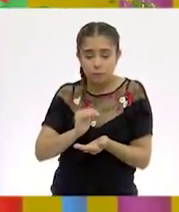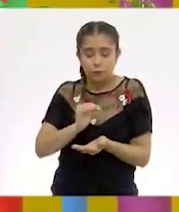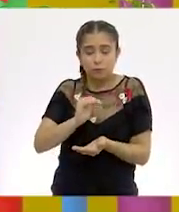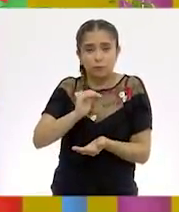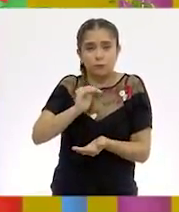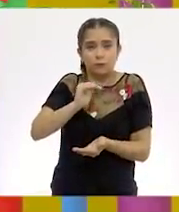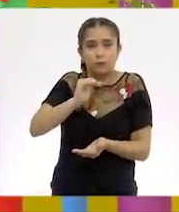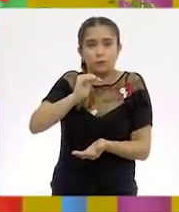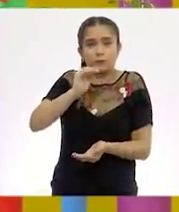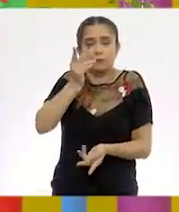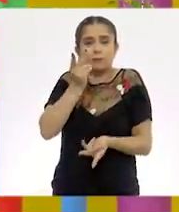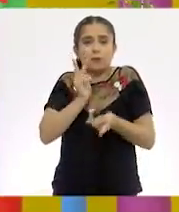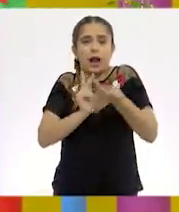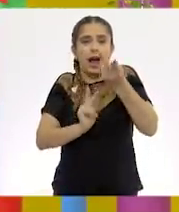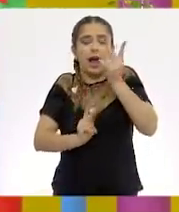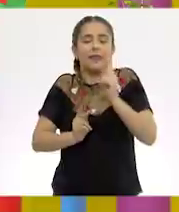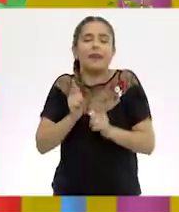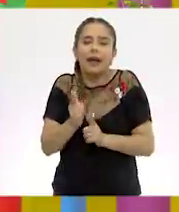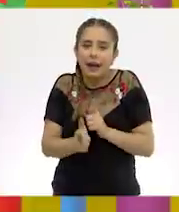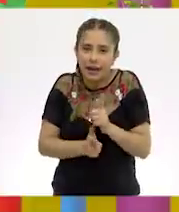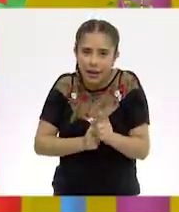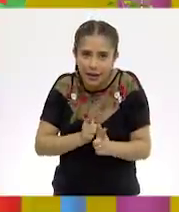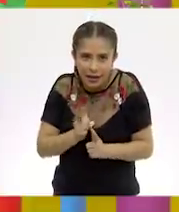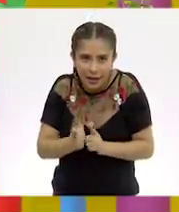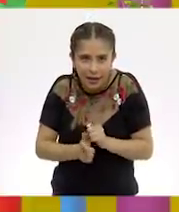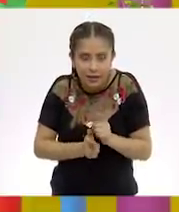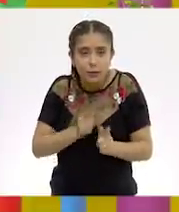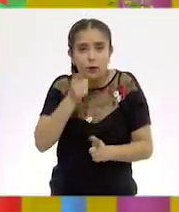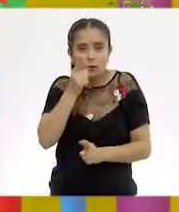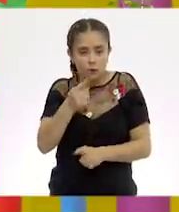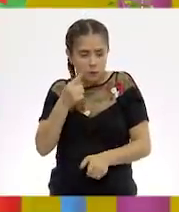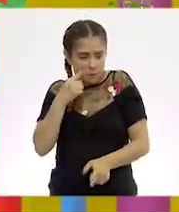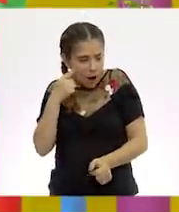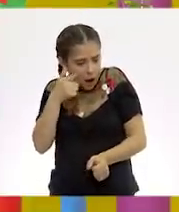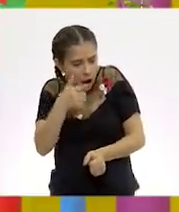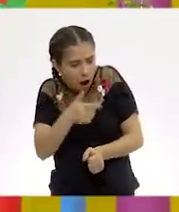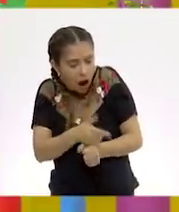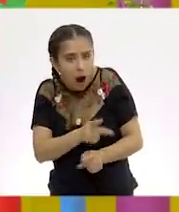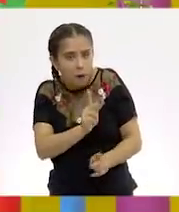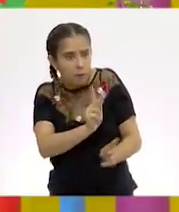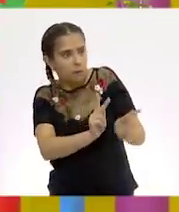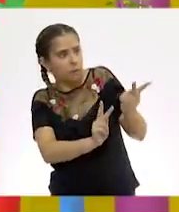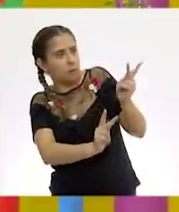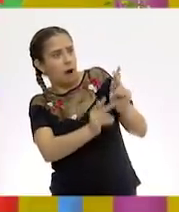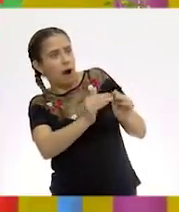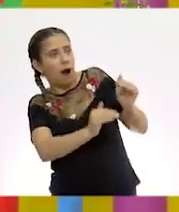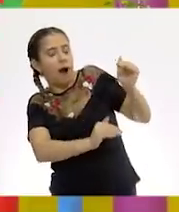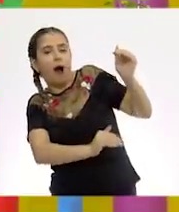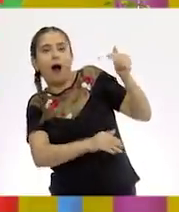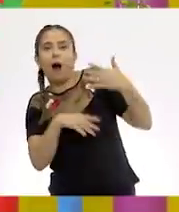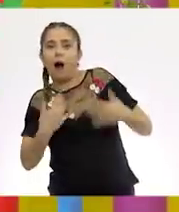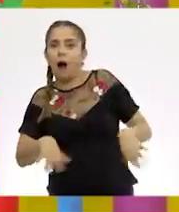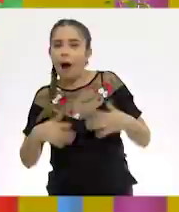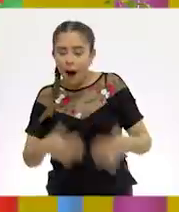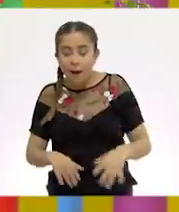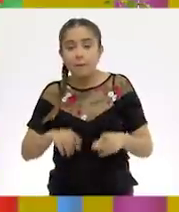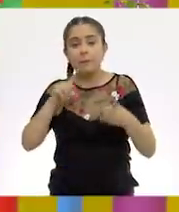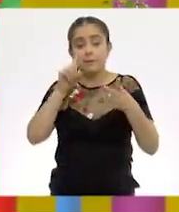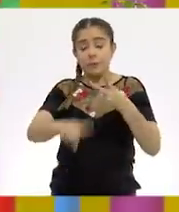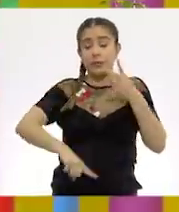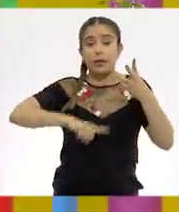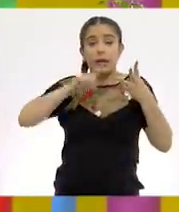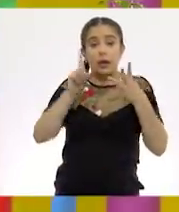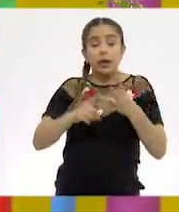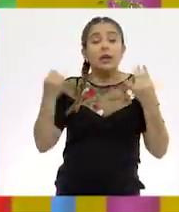pero su crecimiento es muy lento y solamente nos vamos a dar cuenta cuando cambien de tamaño. Pero también a lo largo del